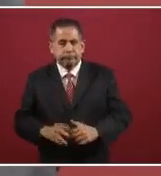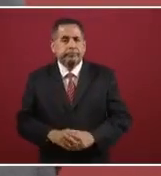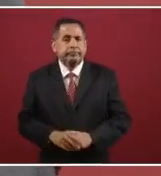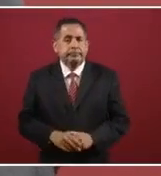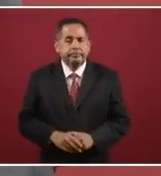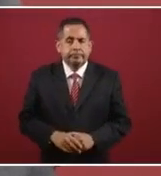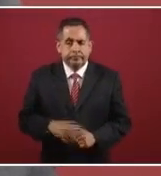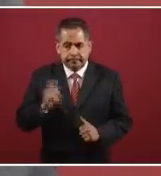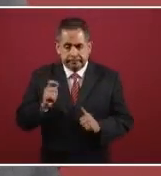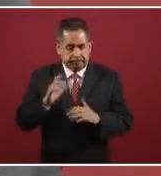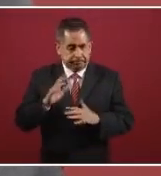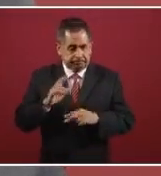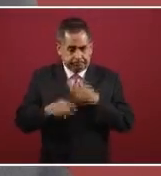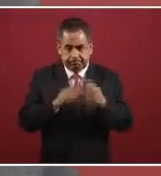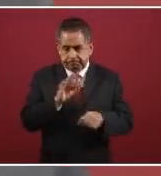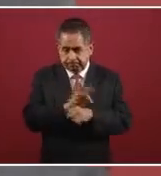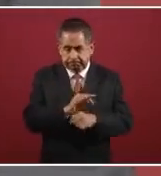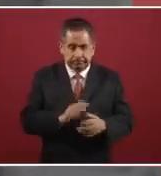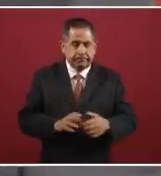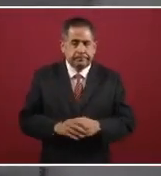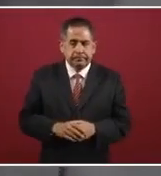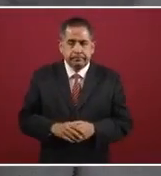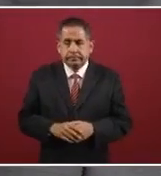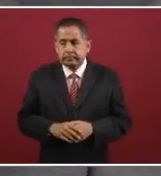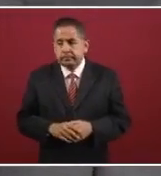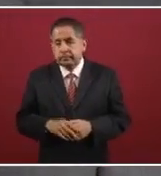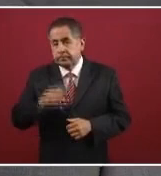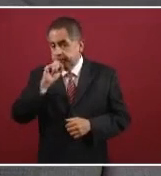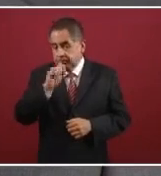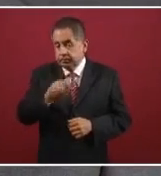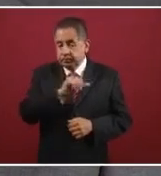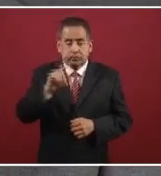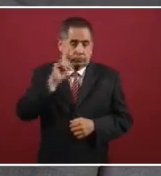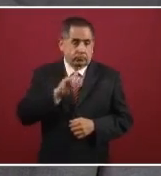Esa es una protección. Lo mismo en el caso de mujeres.